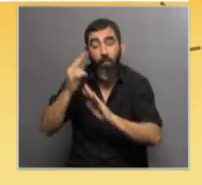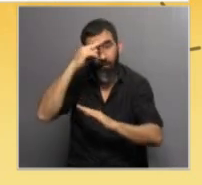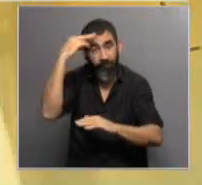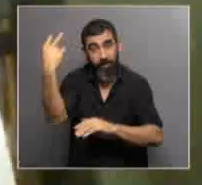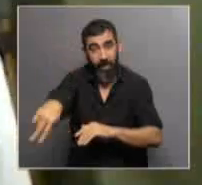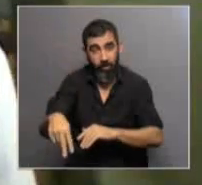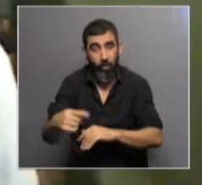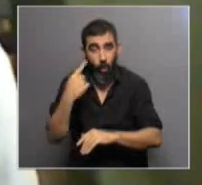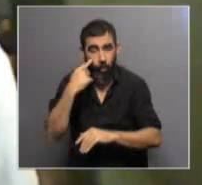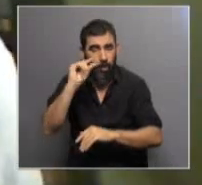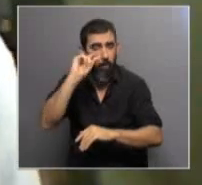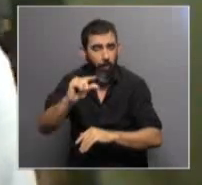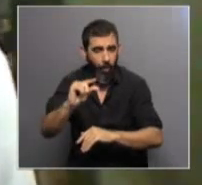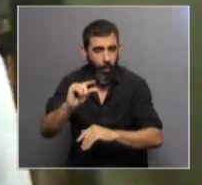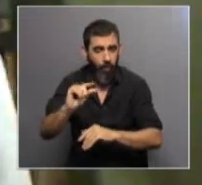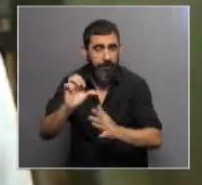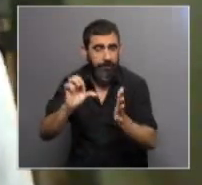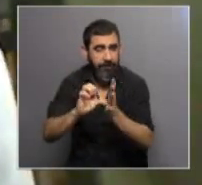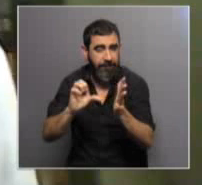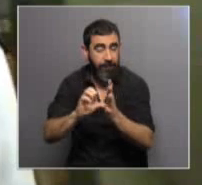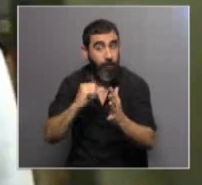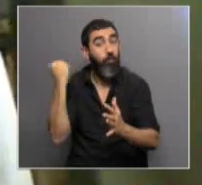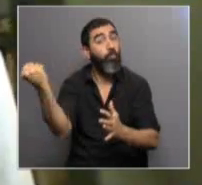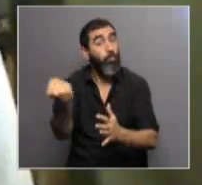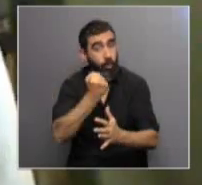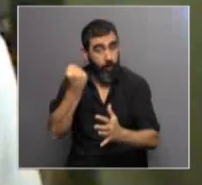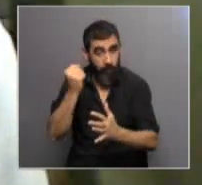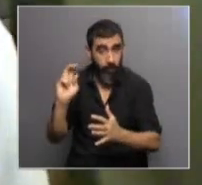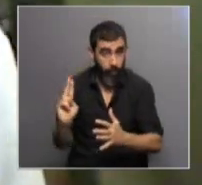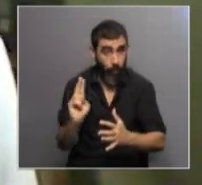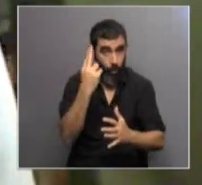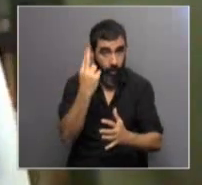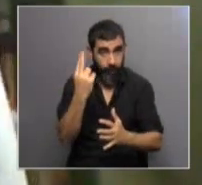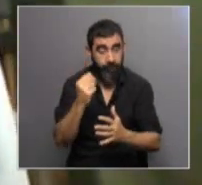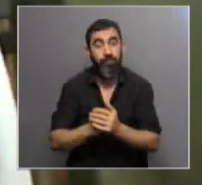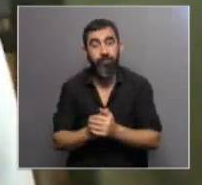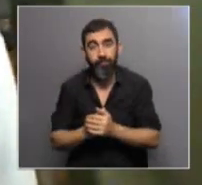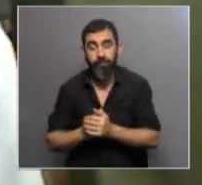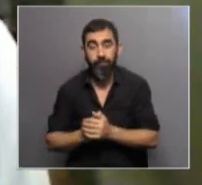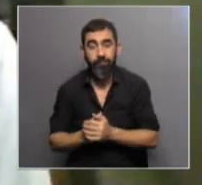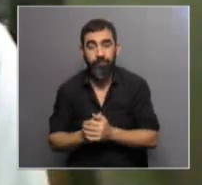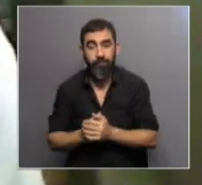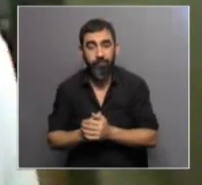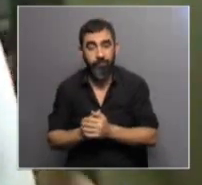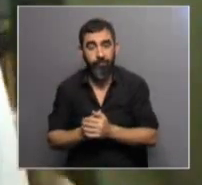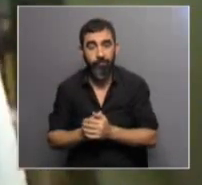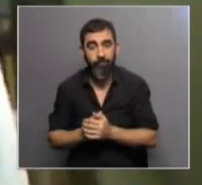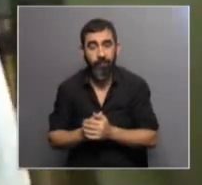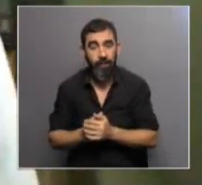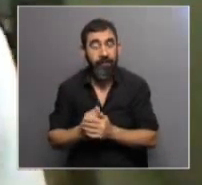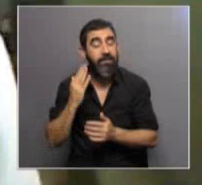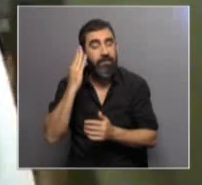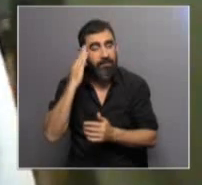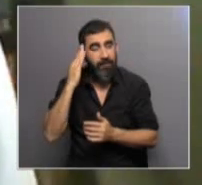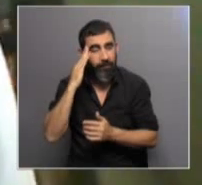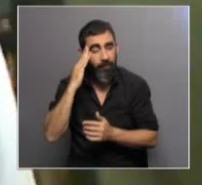conocemos poco un ecosistema tan importante para uruguay en realidad sabemos que